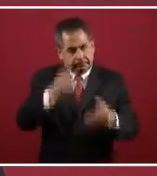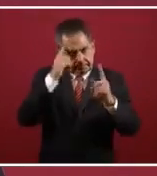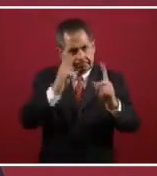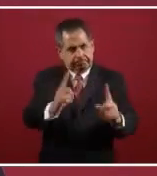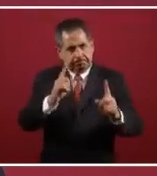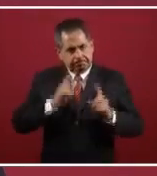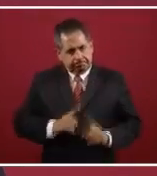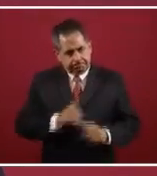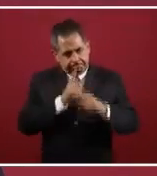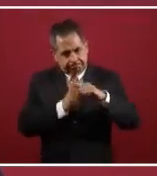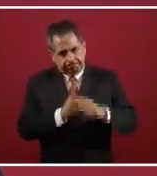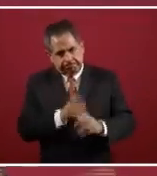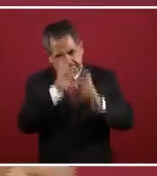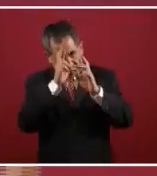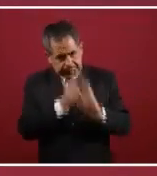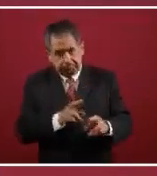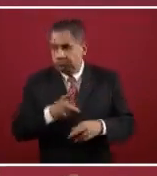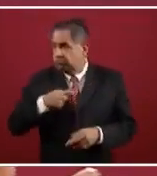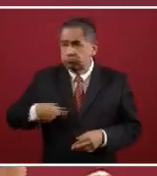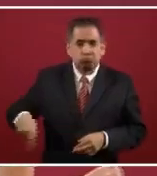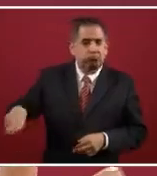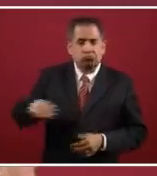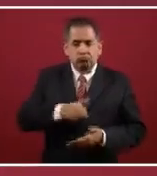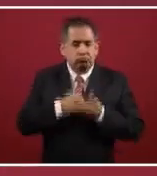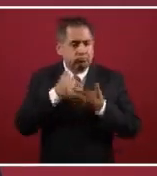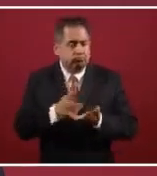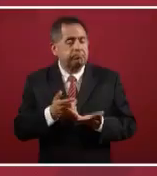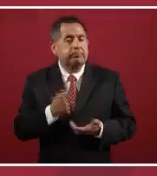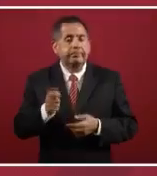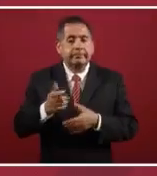funerales, para el café